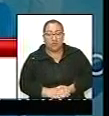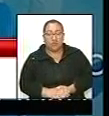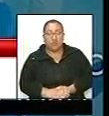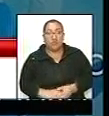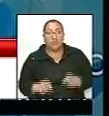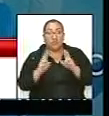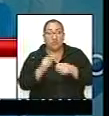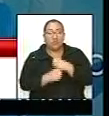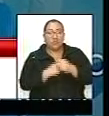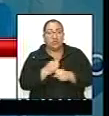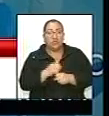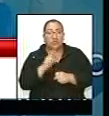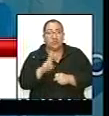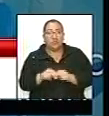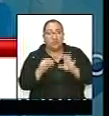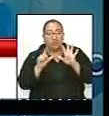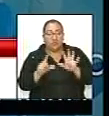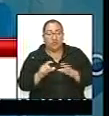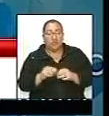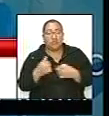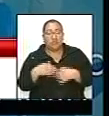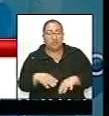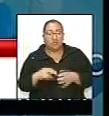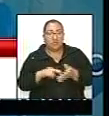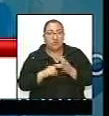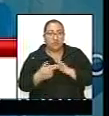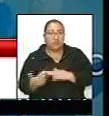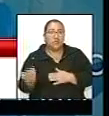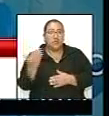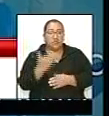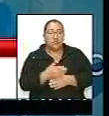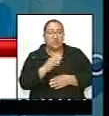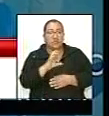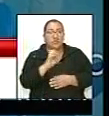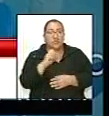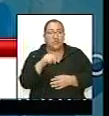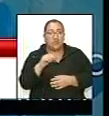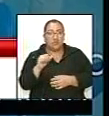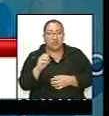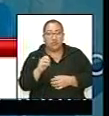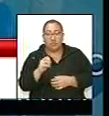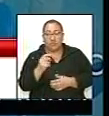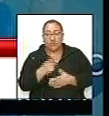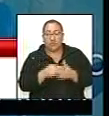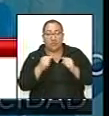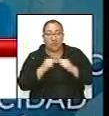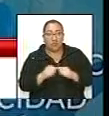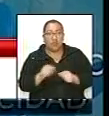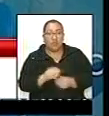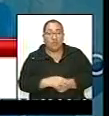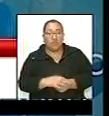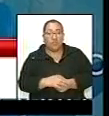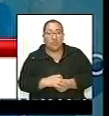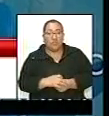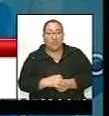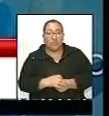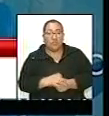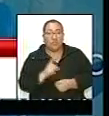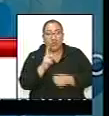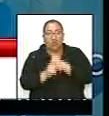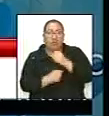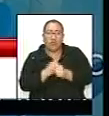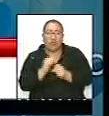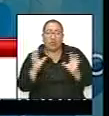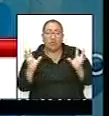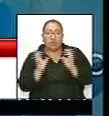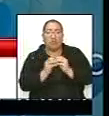Felizmente, en el año 2017 nos llega el censo que durante un año